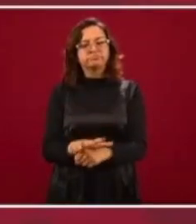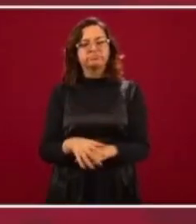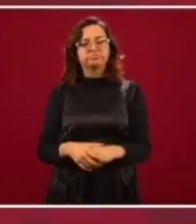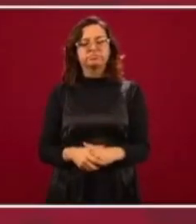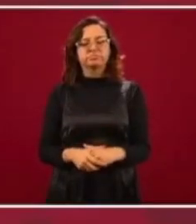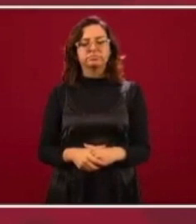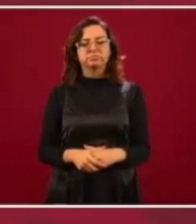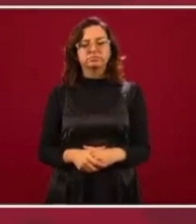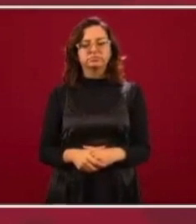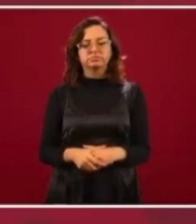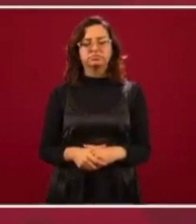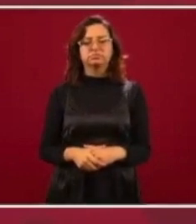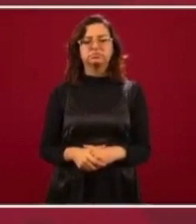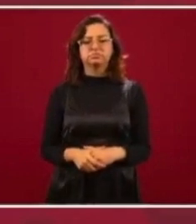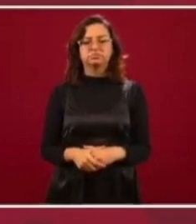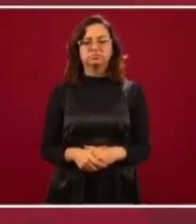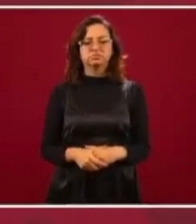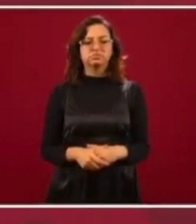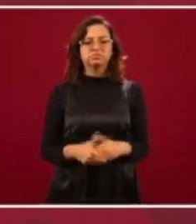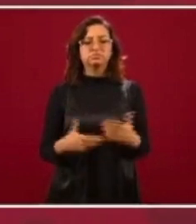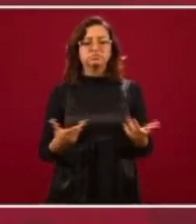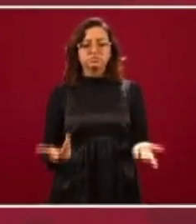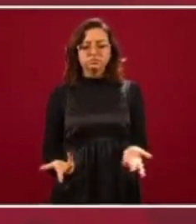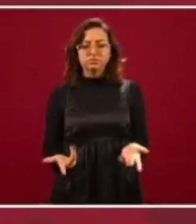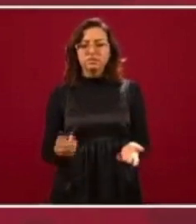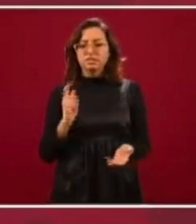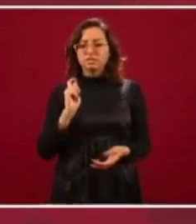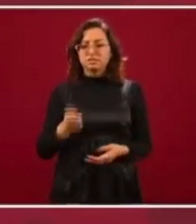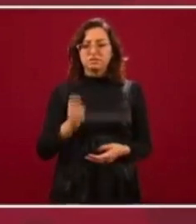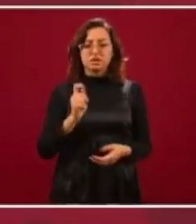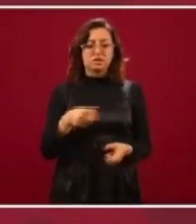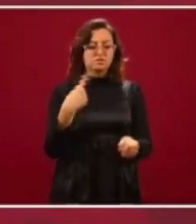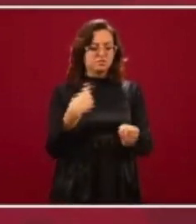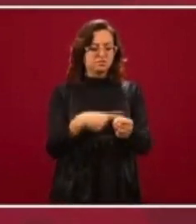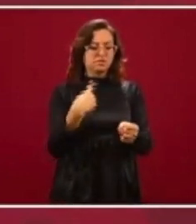de atención a enfermos,